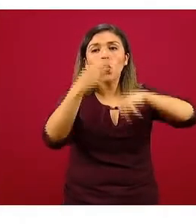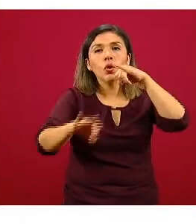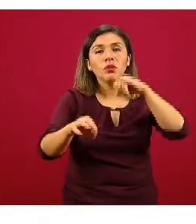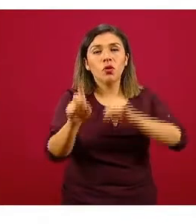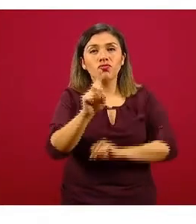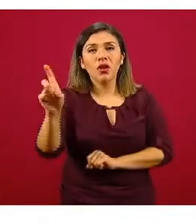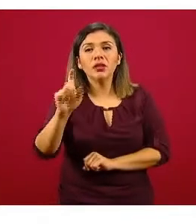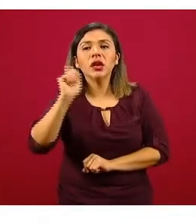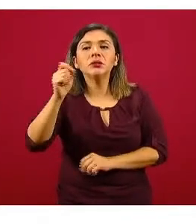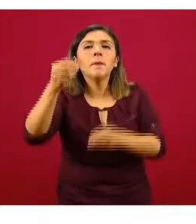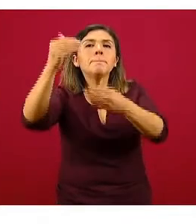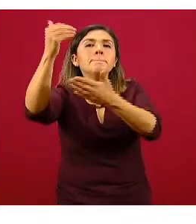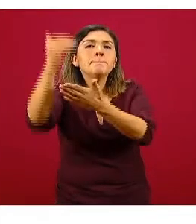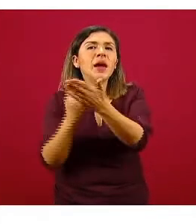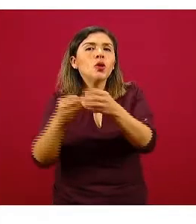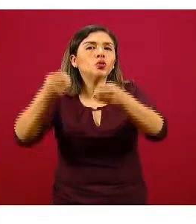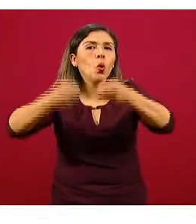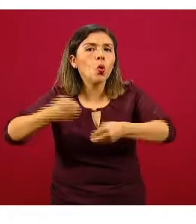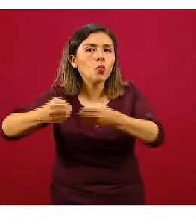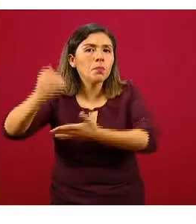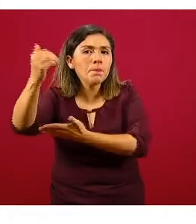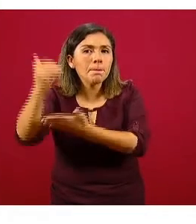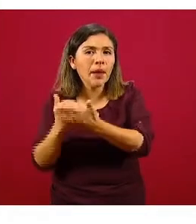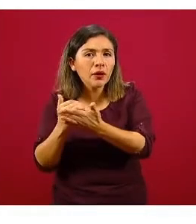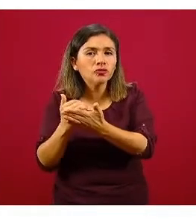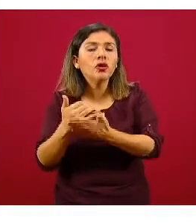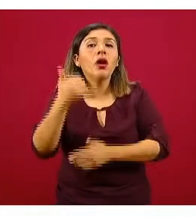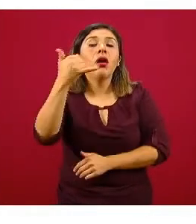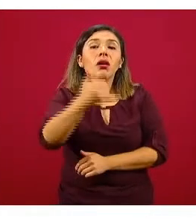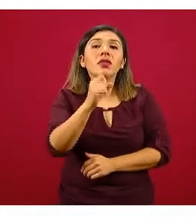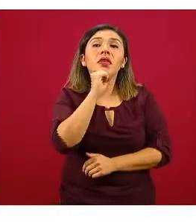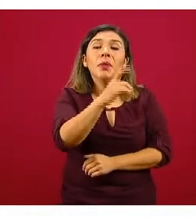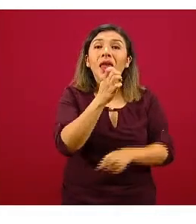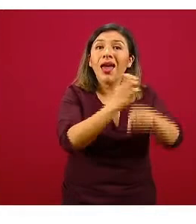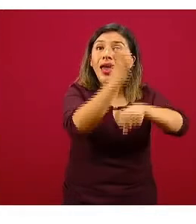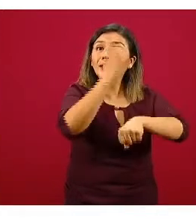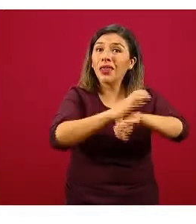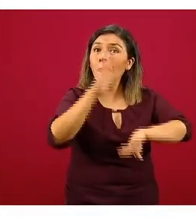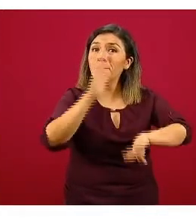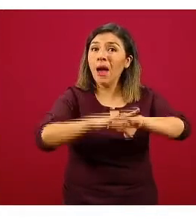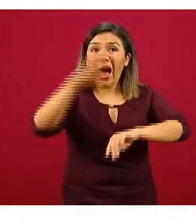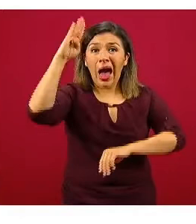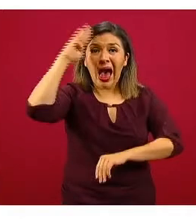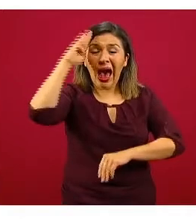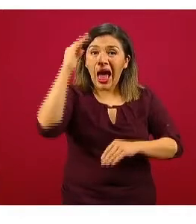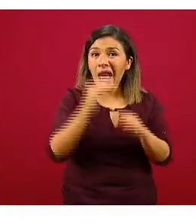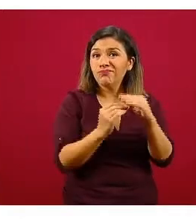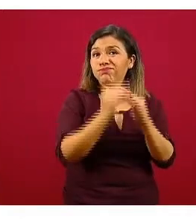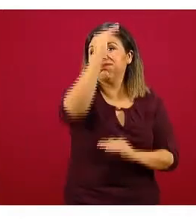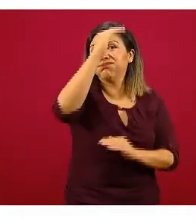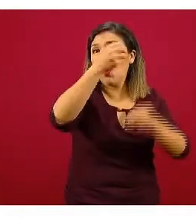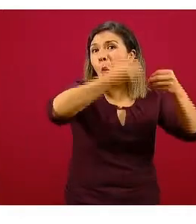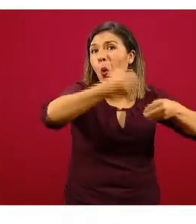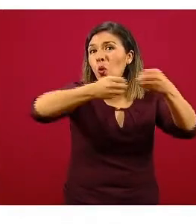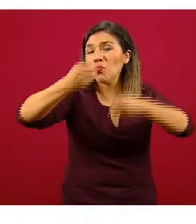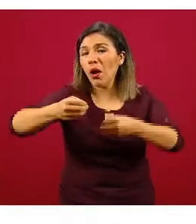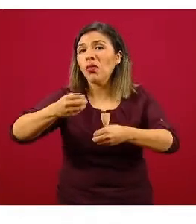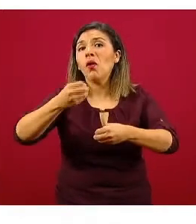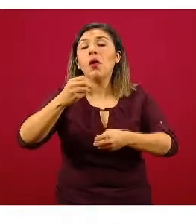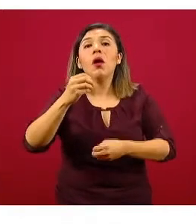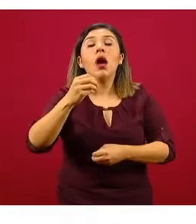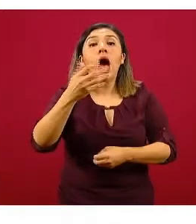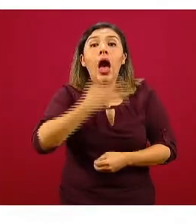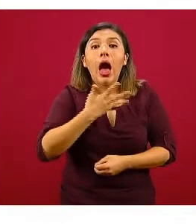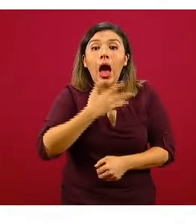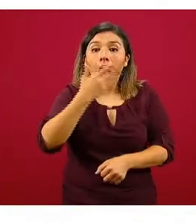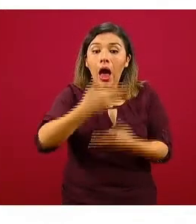tienen mucha menos ocupación, y las entidades que sí tienen una ocupación importante. Destaca que ahora tenemos en